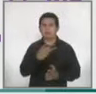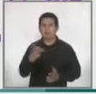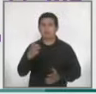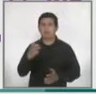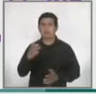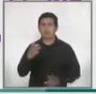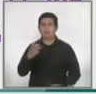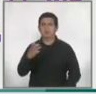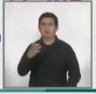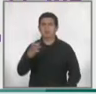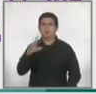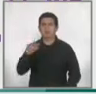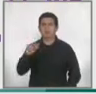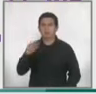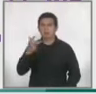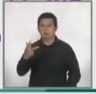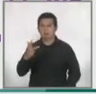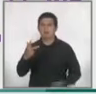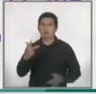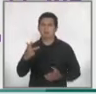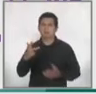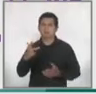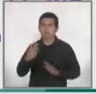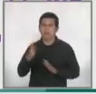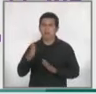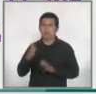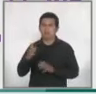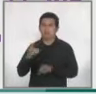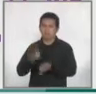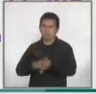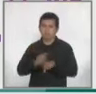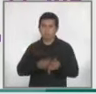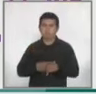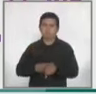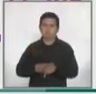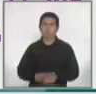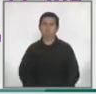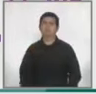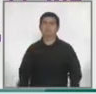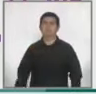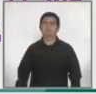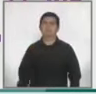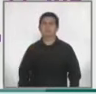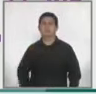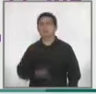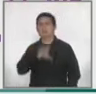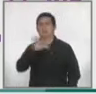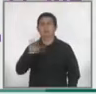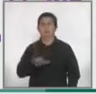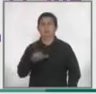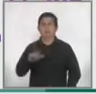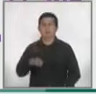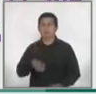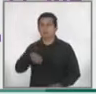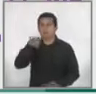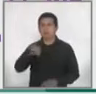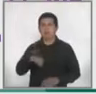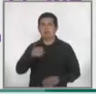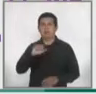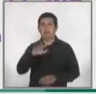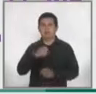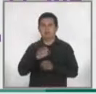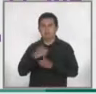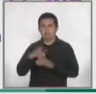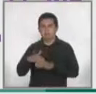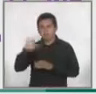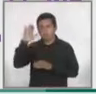2,388 casos confirmados. siguiendo el grupo de edad de